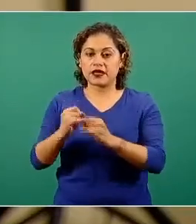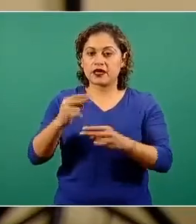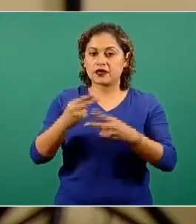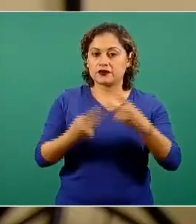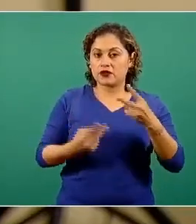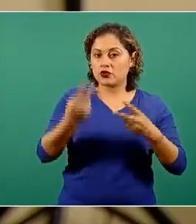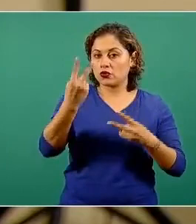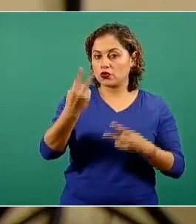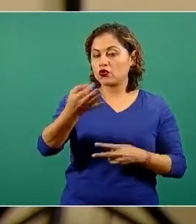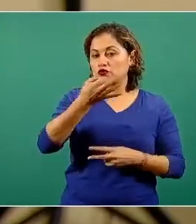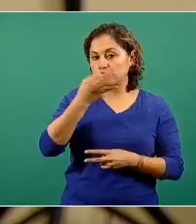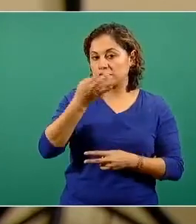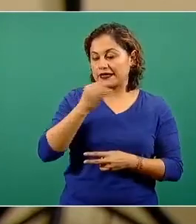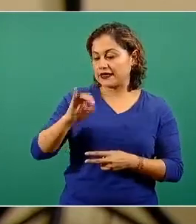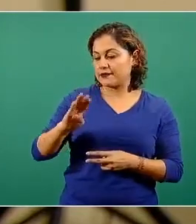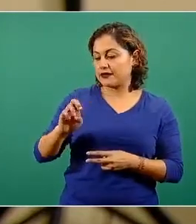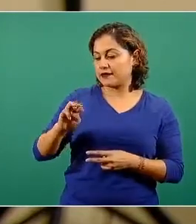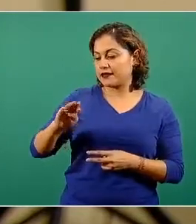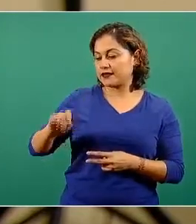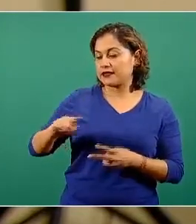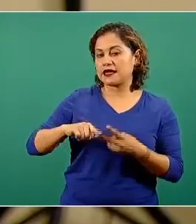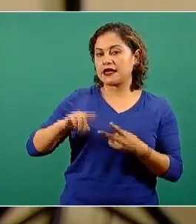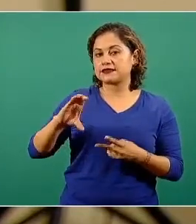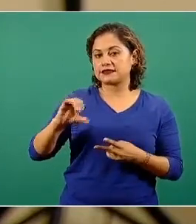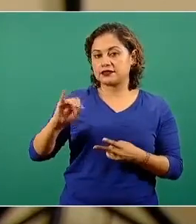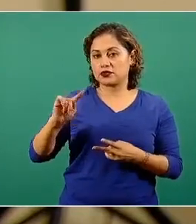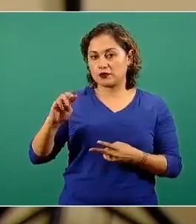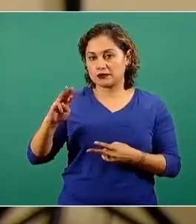citromicina para el tratamiento de COVID-19.